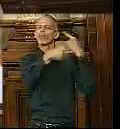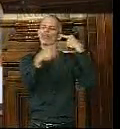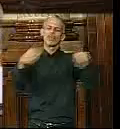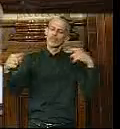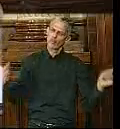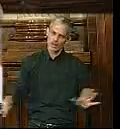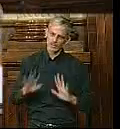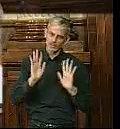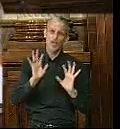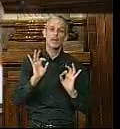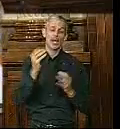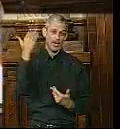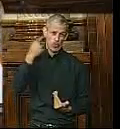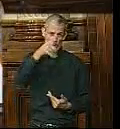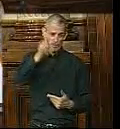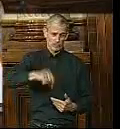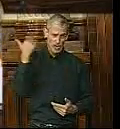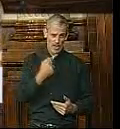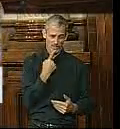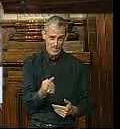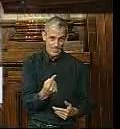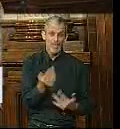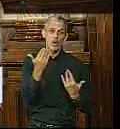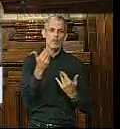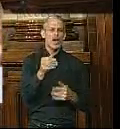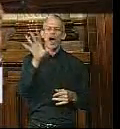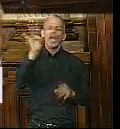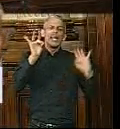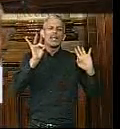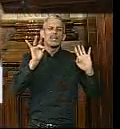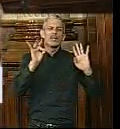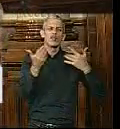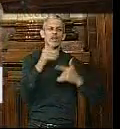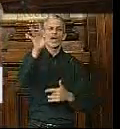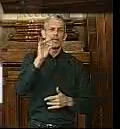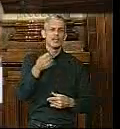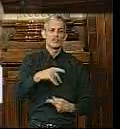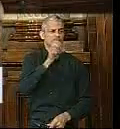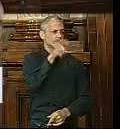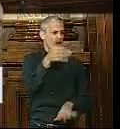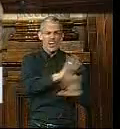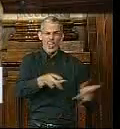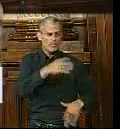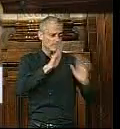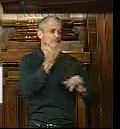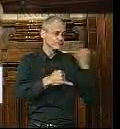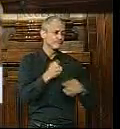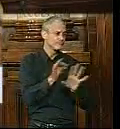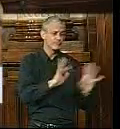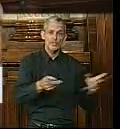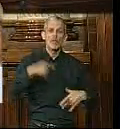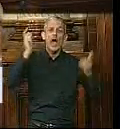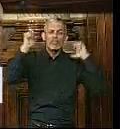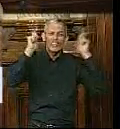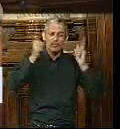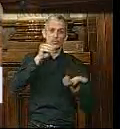diversidad para que, como alguien dijo, puedan elegir, no solamente puedan disfrutar